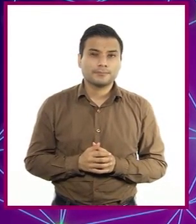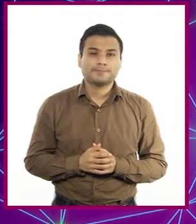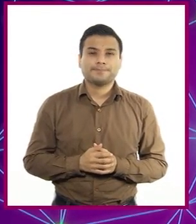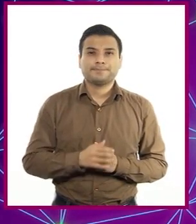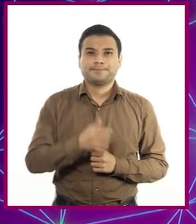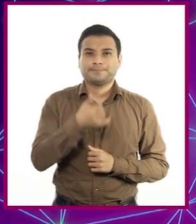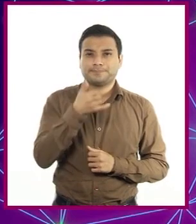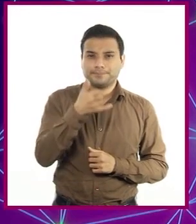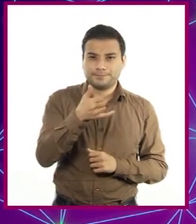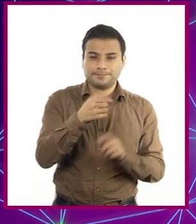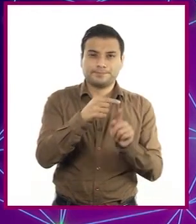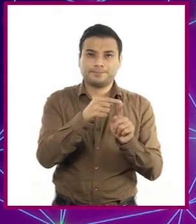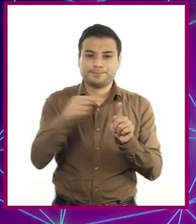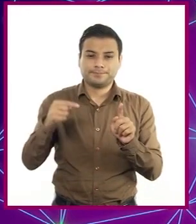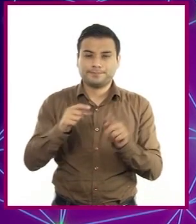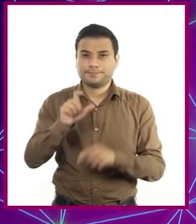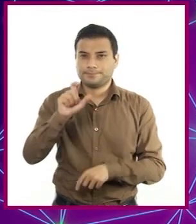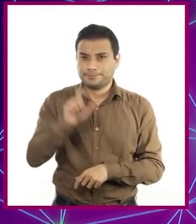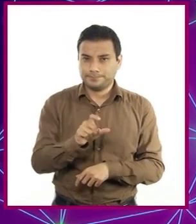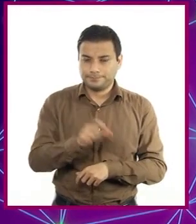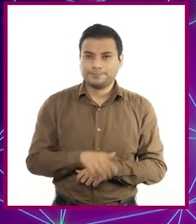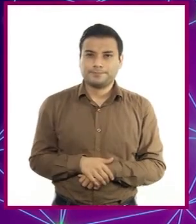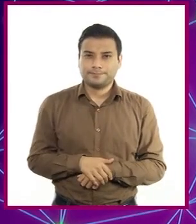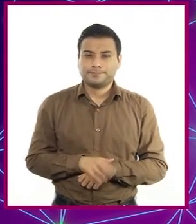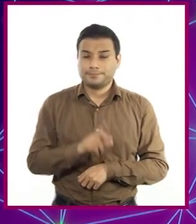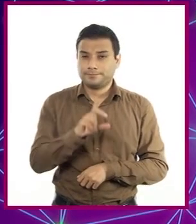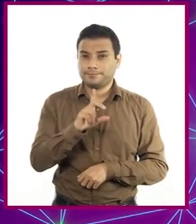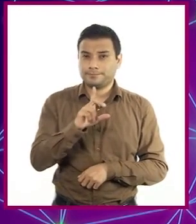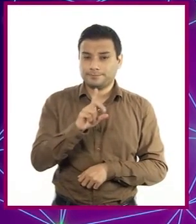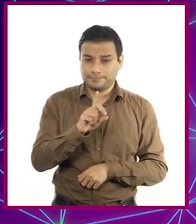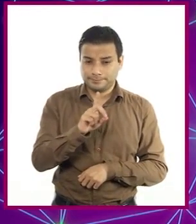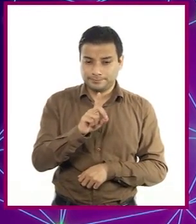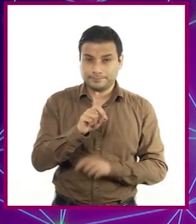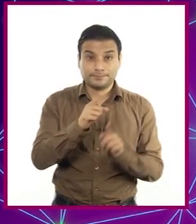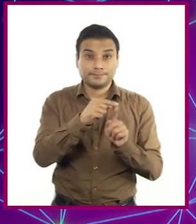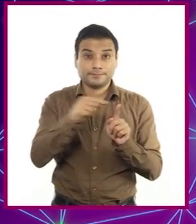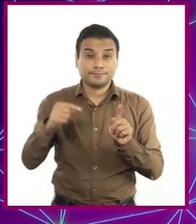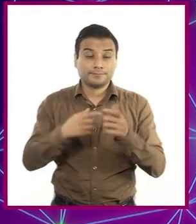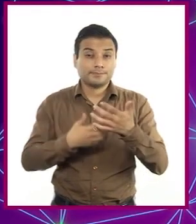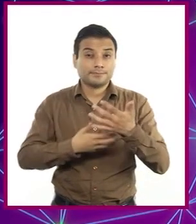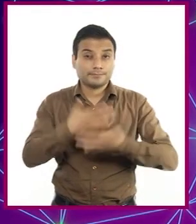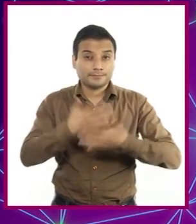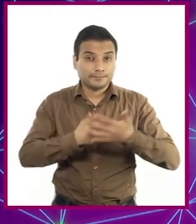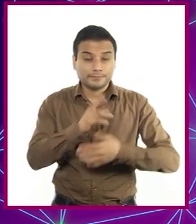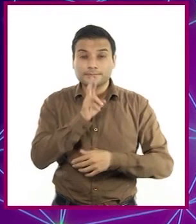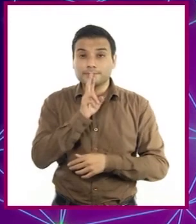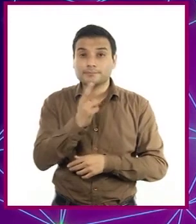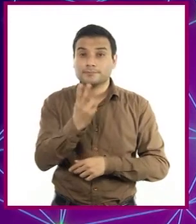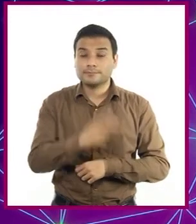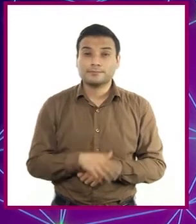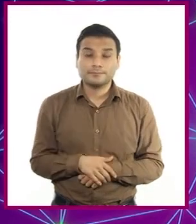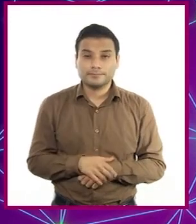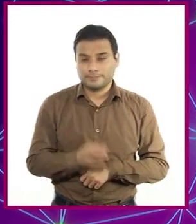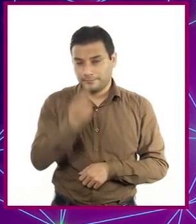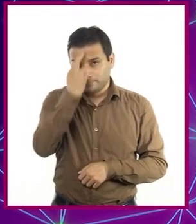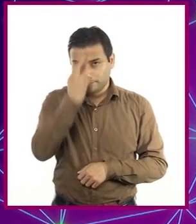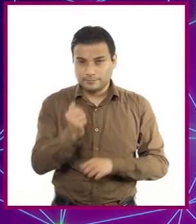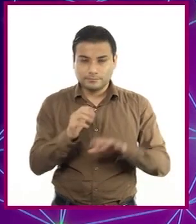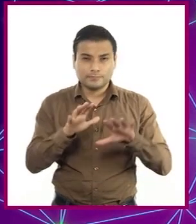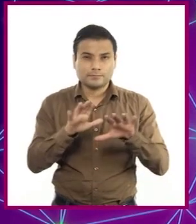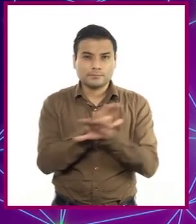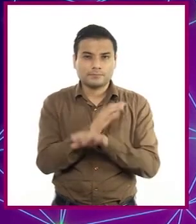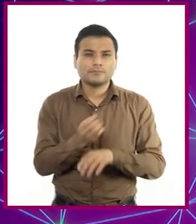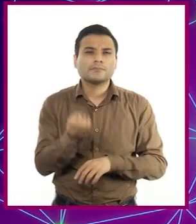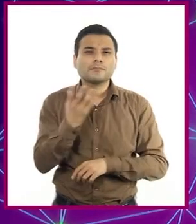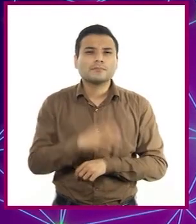Y entre X, es decir, 30 entre 15 obtengo 2. Así que la razón de cambio o